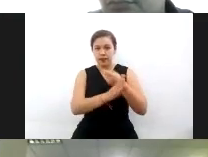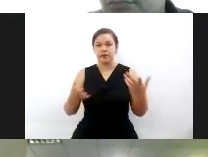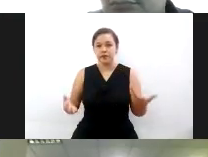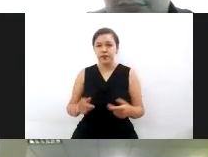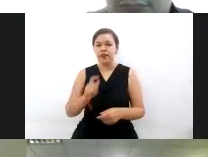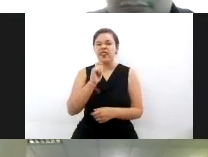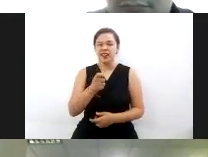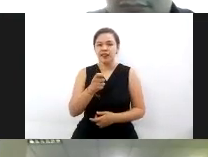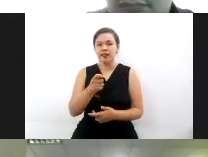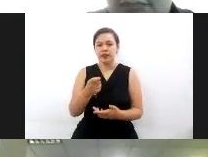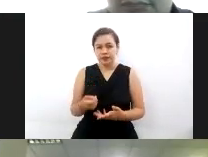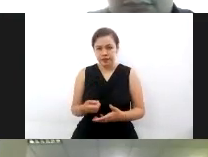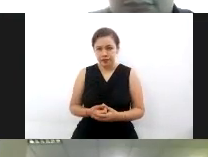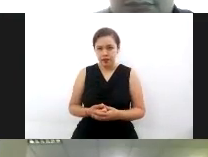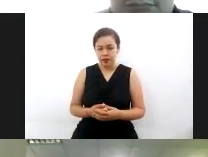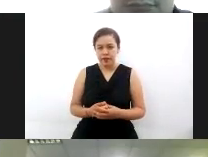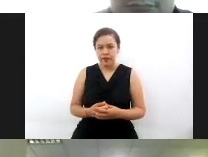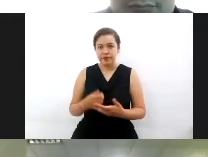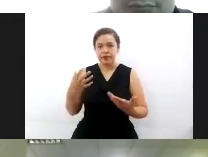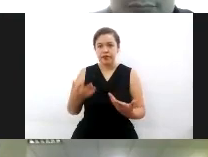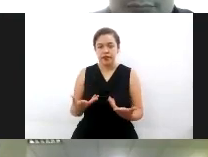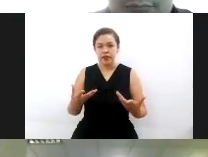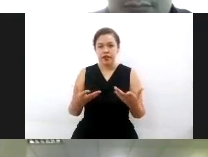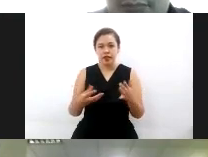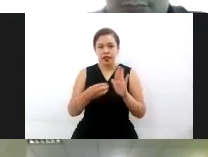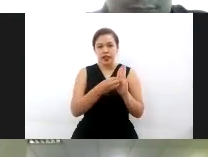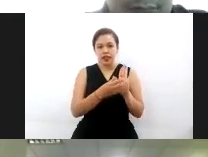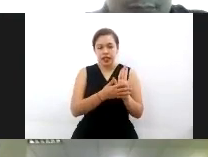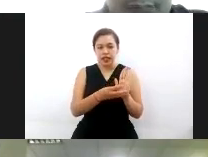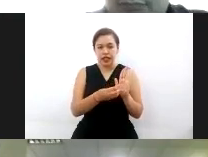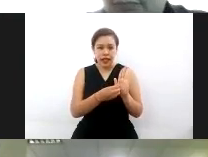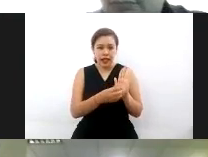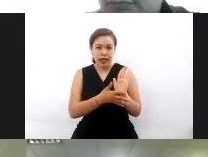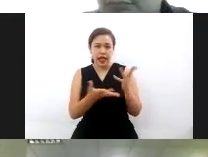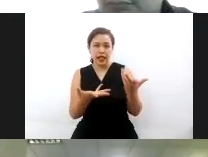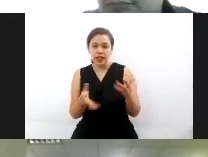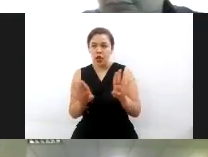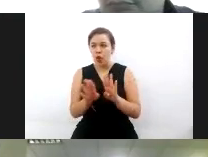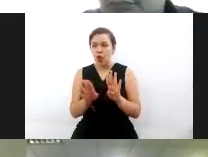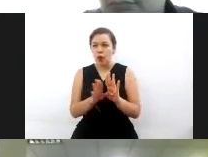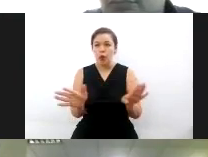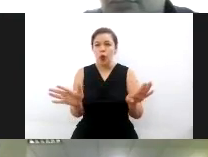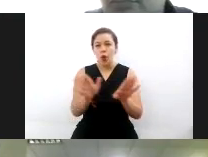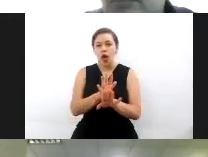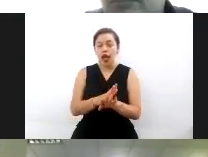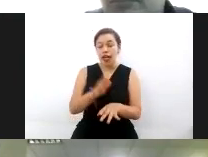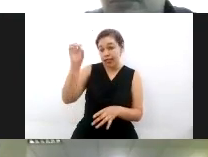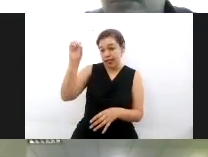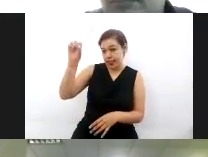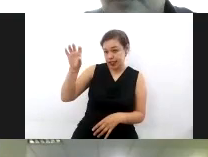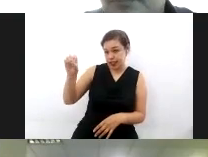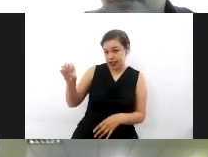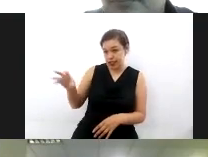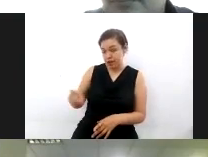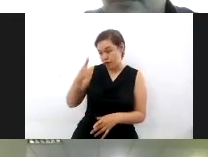empezó a emitir gacetas en las que se fue dando un cambio de color en el semáforo epidemiológico de acuerdo